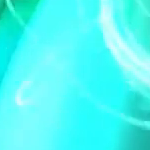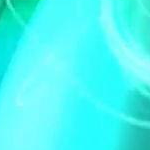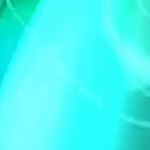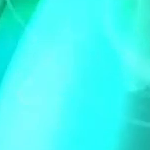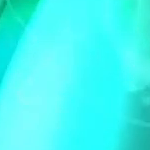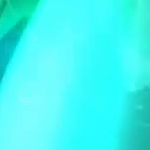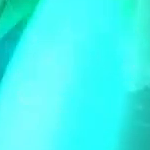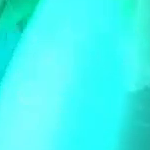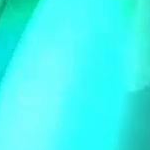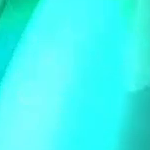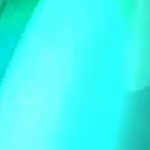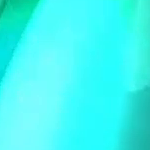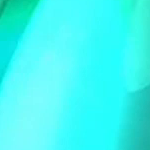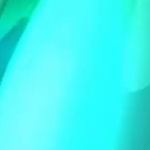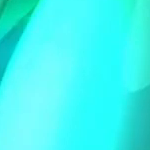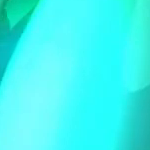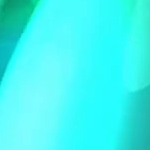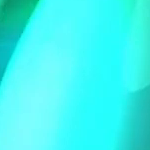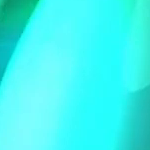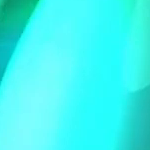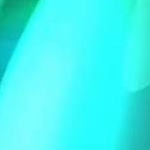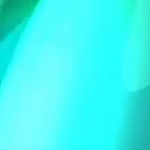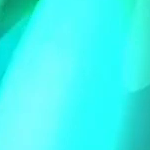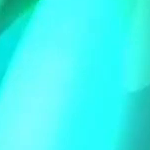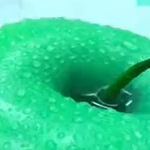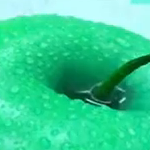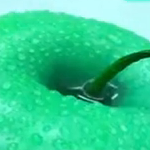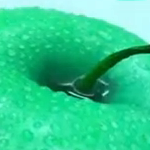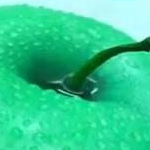Ya viene Conexión Vital.